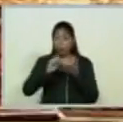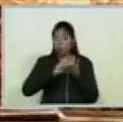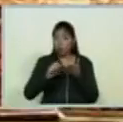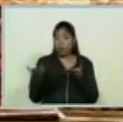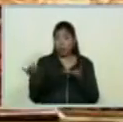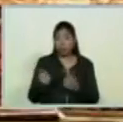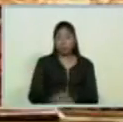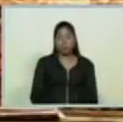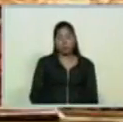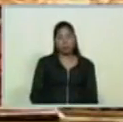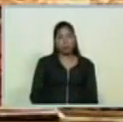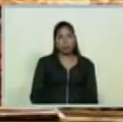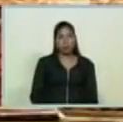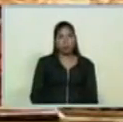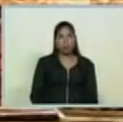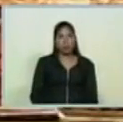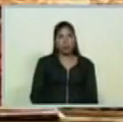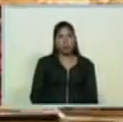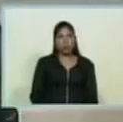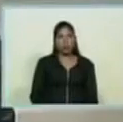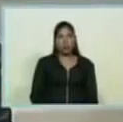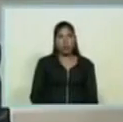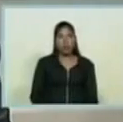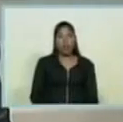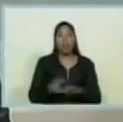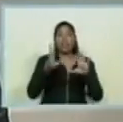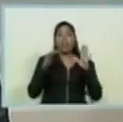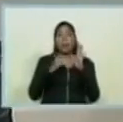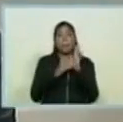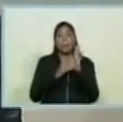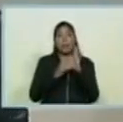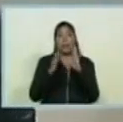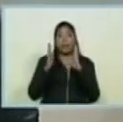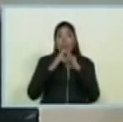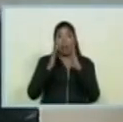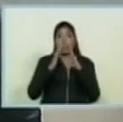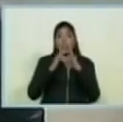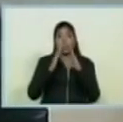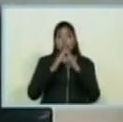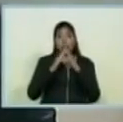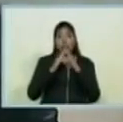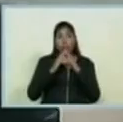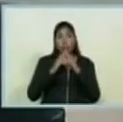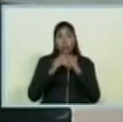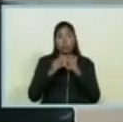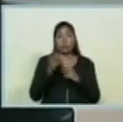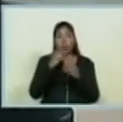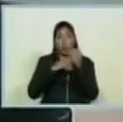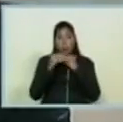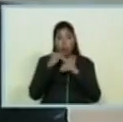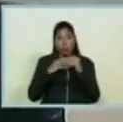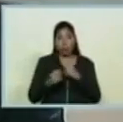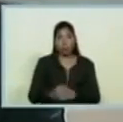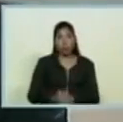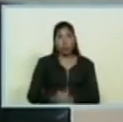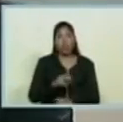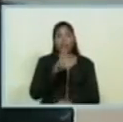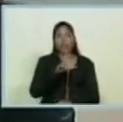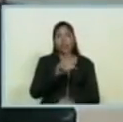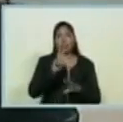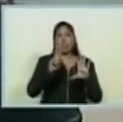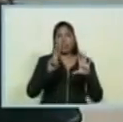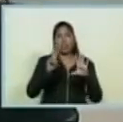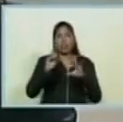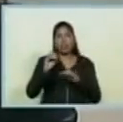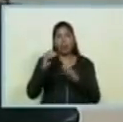es, llegar a diciembre con 3.000 casas de alimentación activas. Además de eso, tenemos más de 370.000 personas